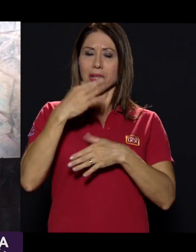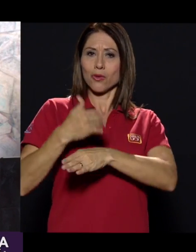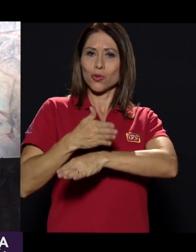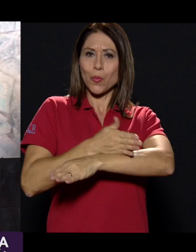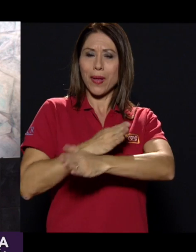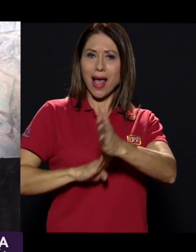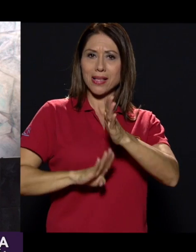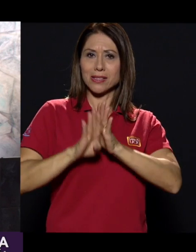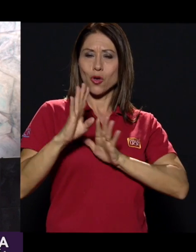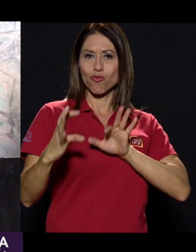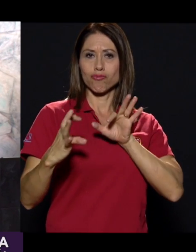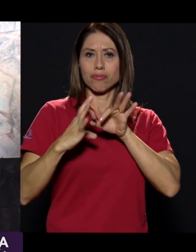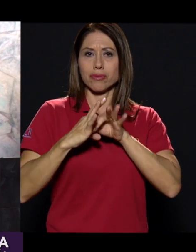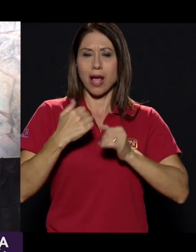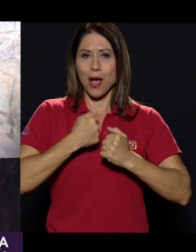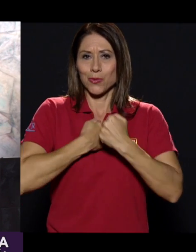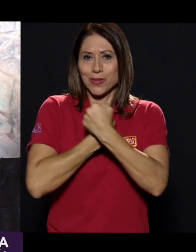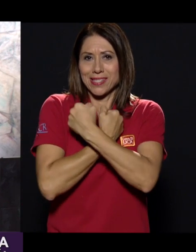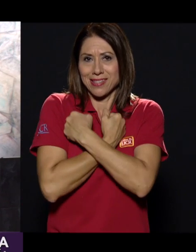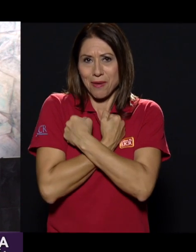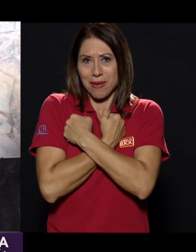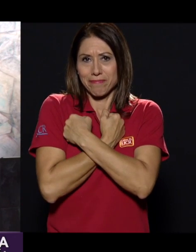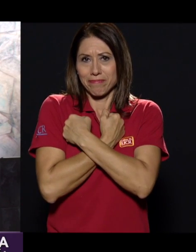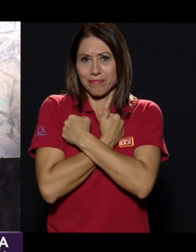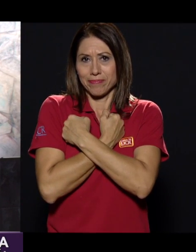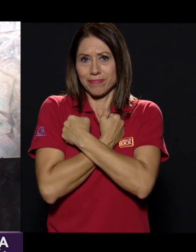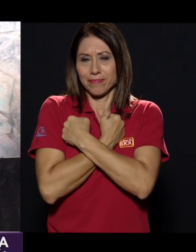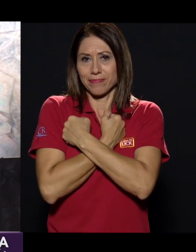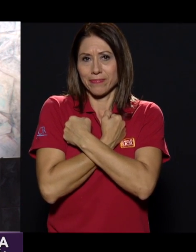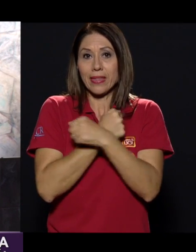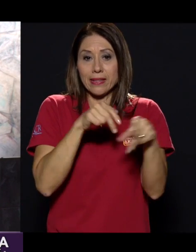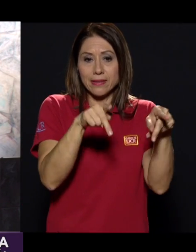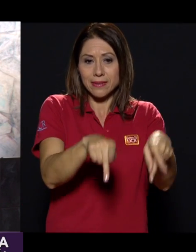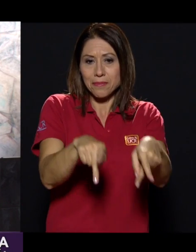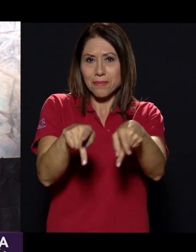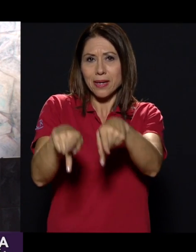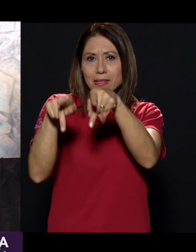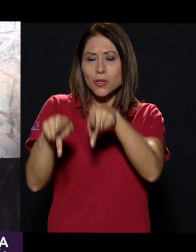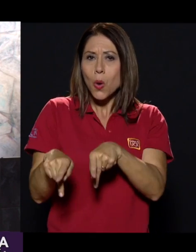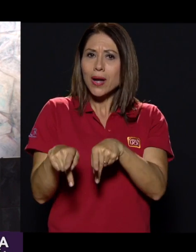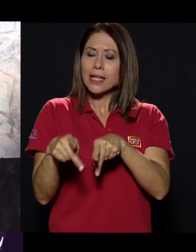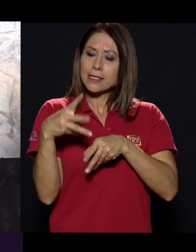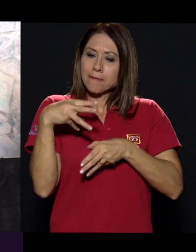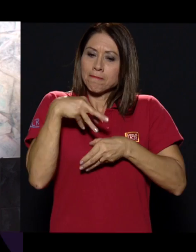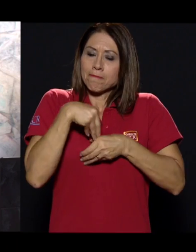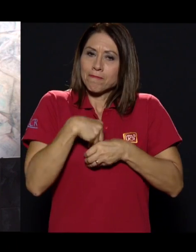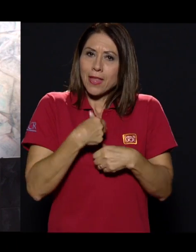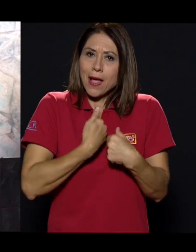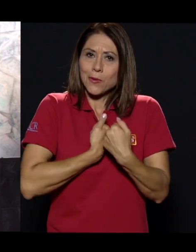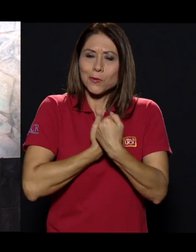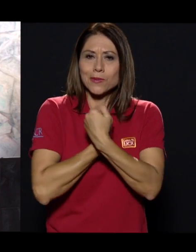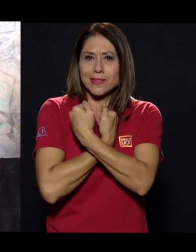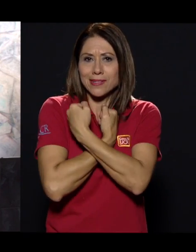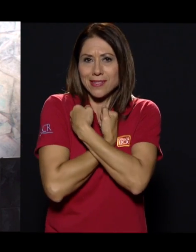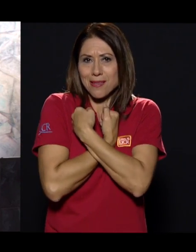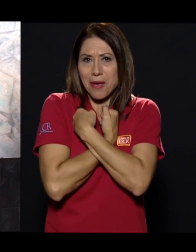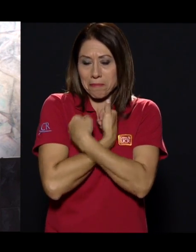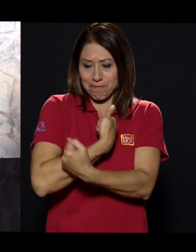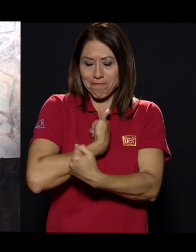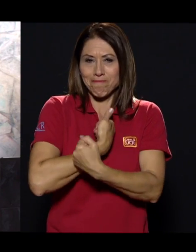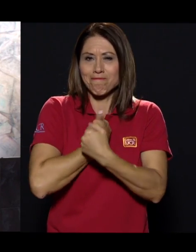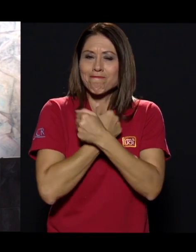tiene que ver con la autoestima. Si las personas tienen una autoestima y se quieren a